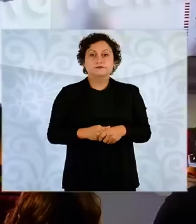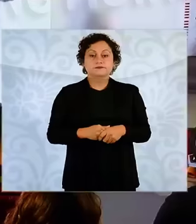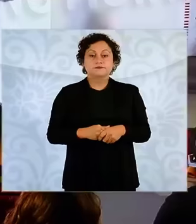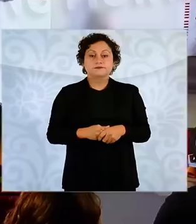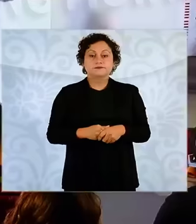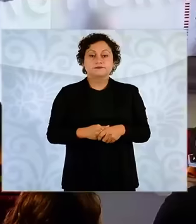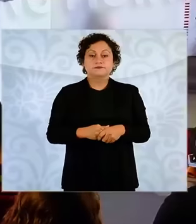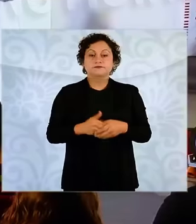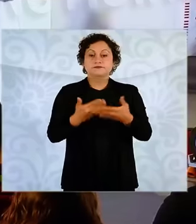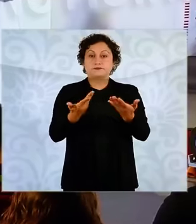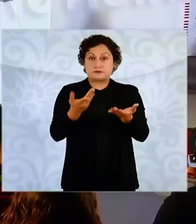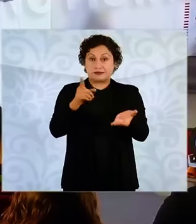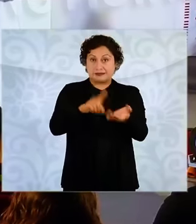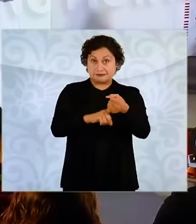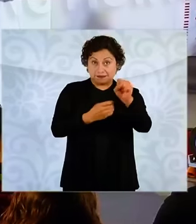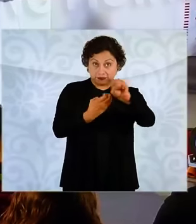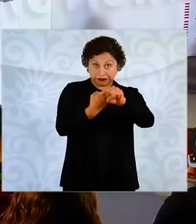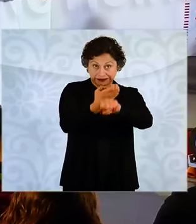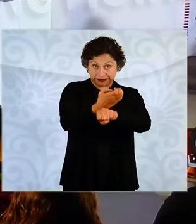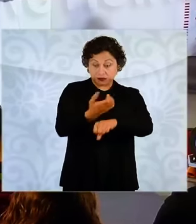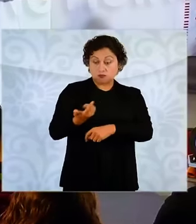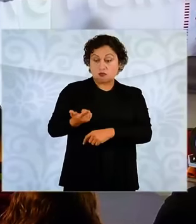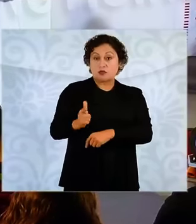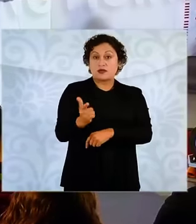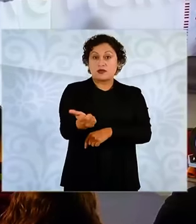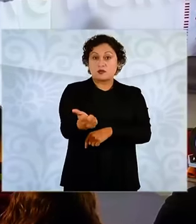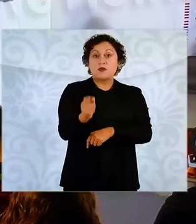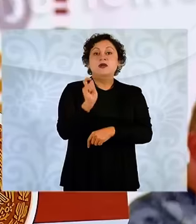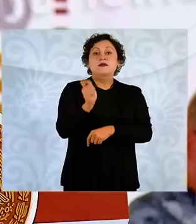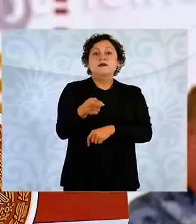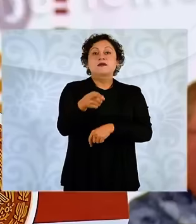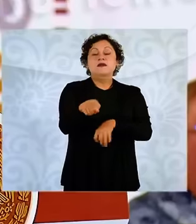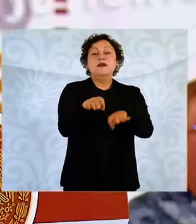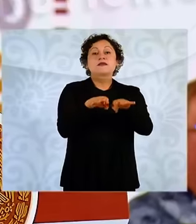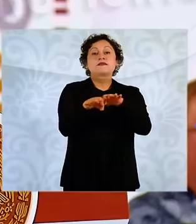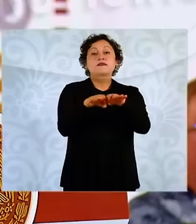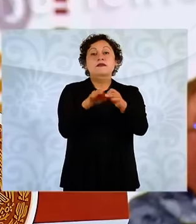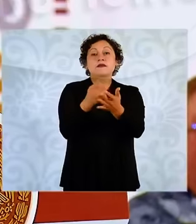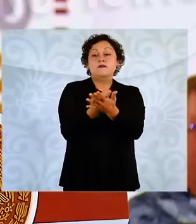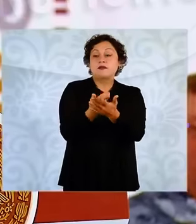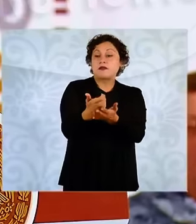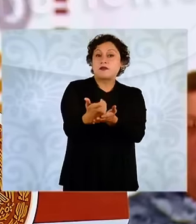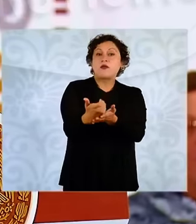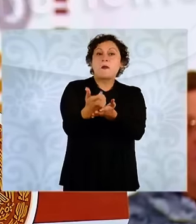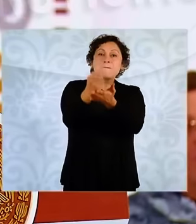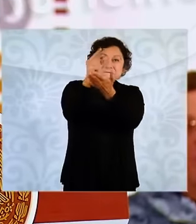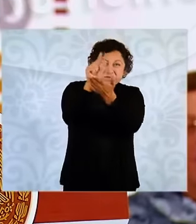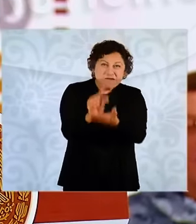Es el estado donde el salario medio es menor que el salario mínimo.